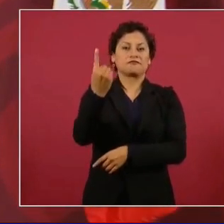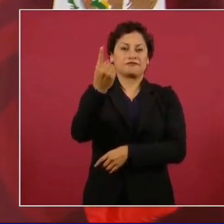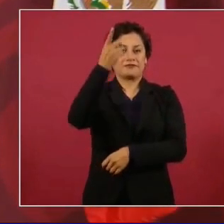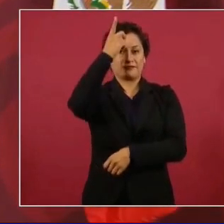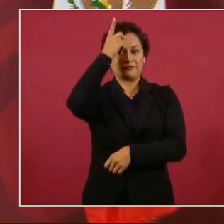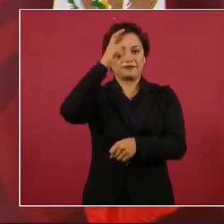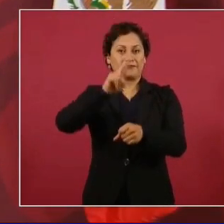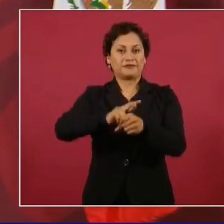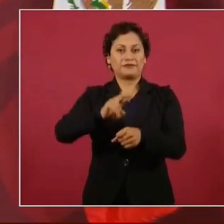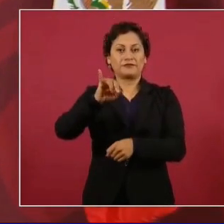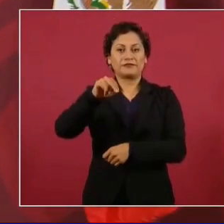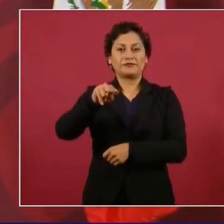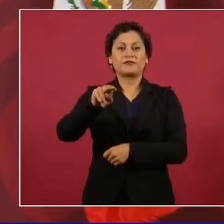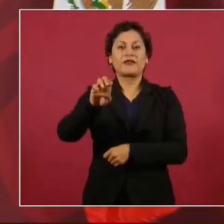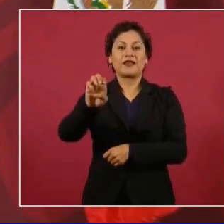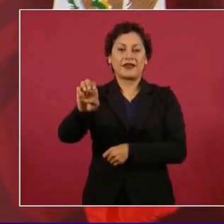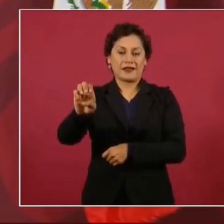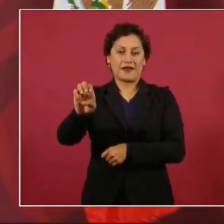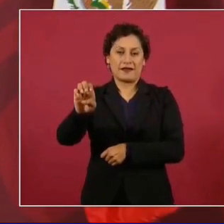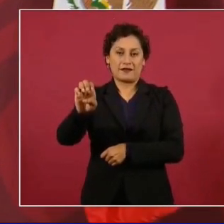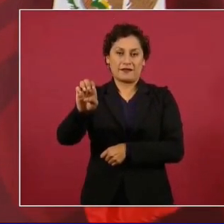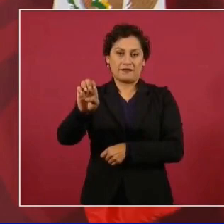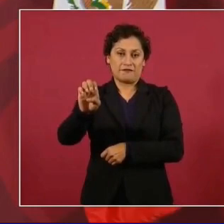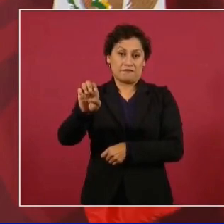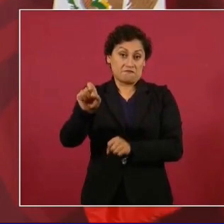que era también independiente,